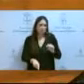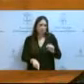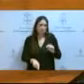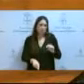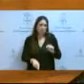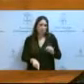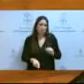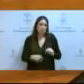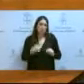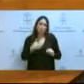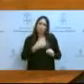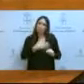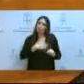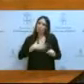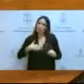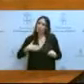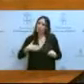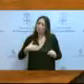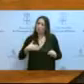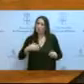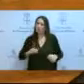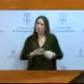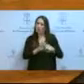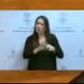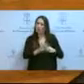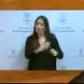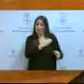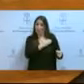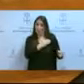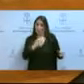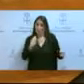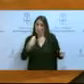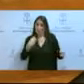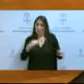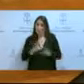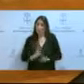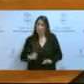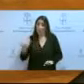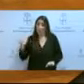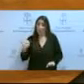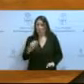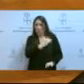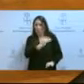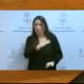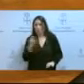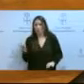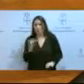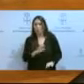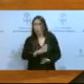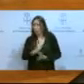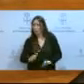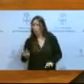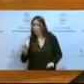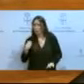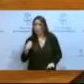hacer una referencia a cuando me hizo esta misma pregunta, la última vez, de las reiteradas, que lo hizo